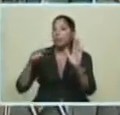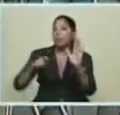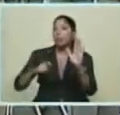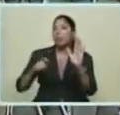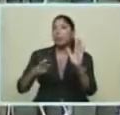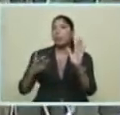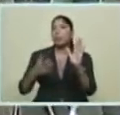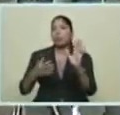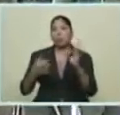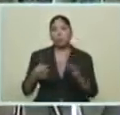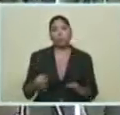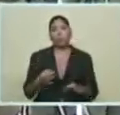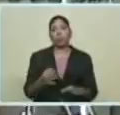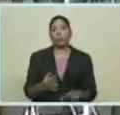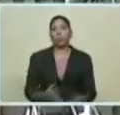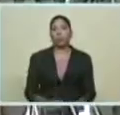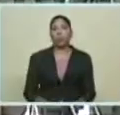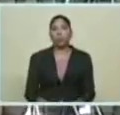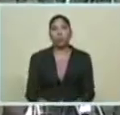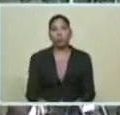su pertinencia.